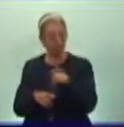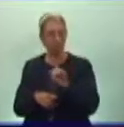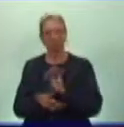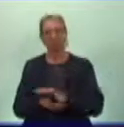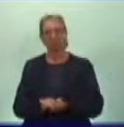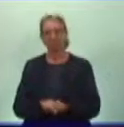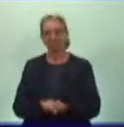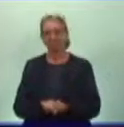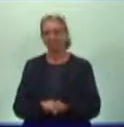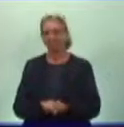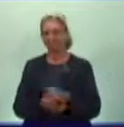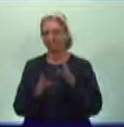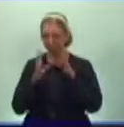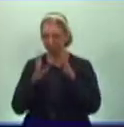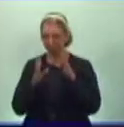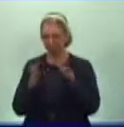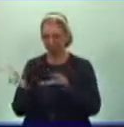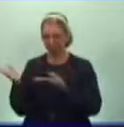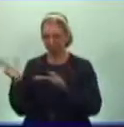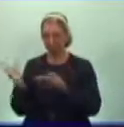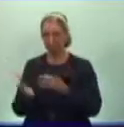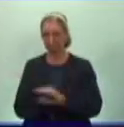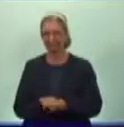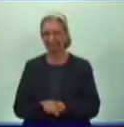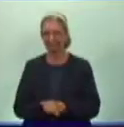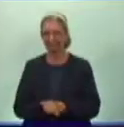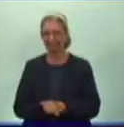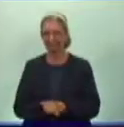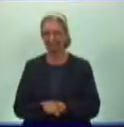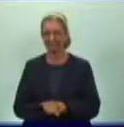video. Así que atentos, vamos.